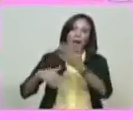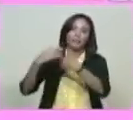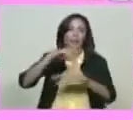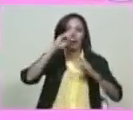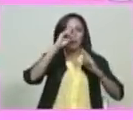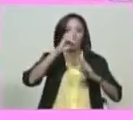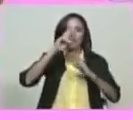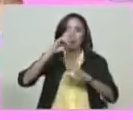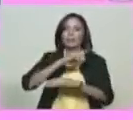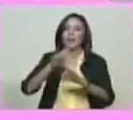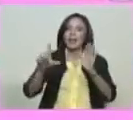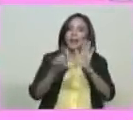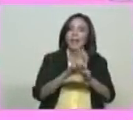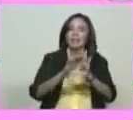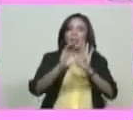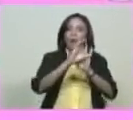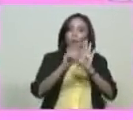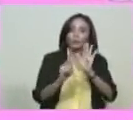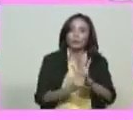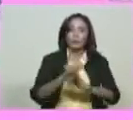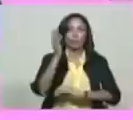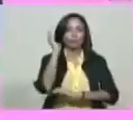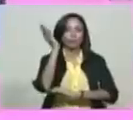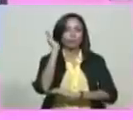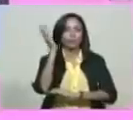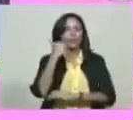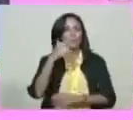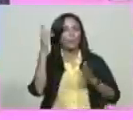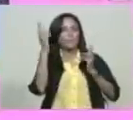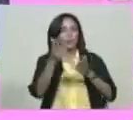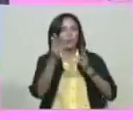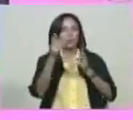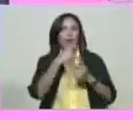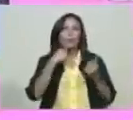respetando las leyes, la Constitución, el Congreso, lo mataron.